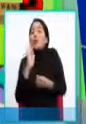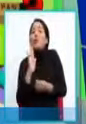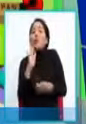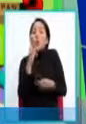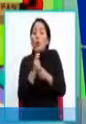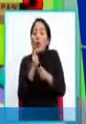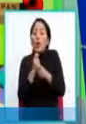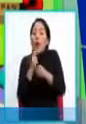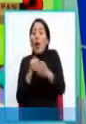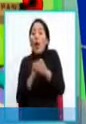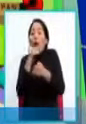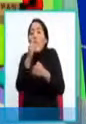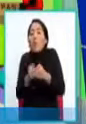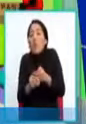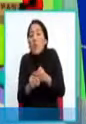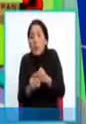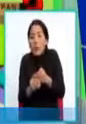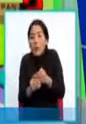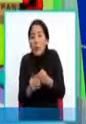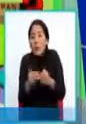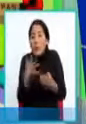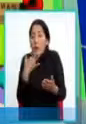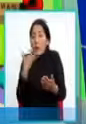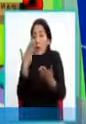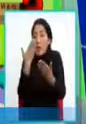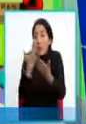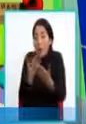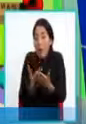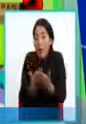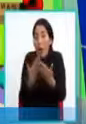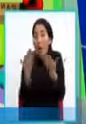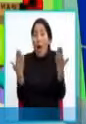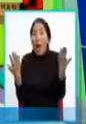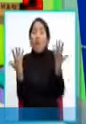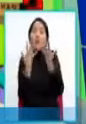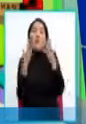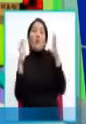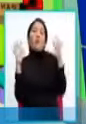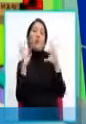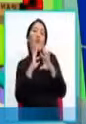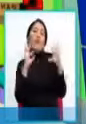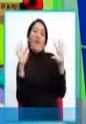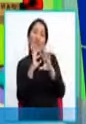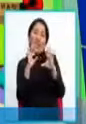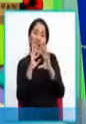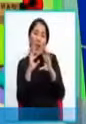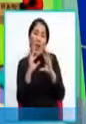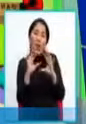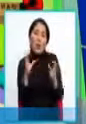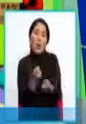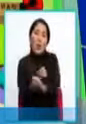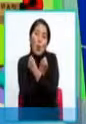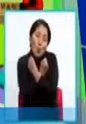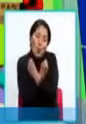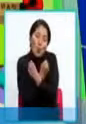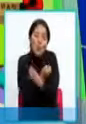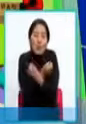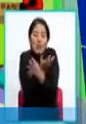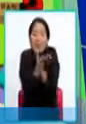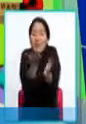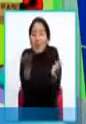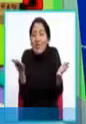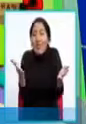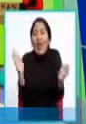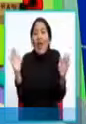generación de maestros y de maestras, porque el uso de las tecnologías siempre es complejo, ¿no? O sea, esto del